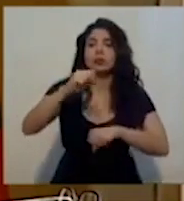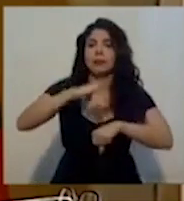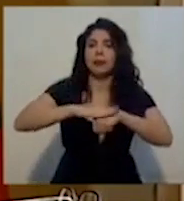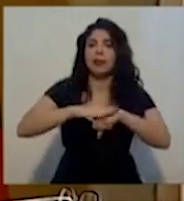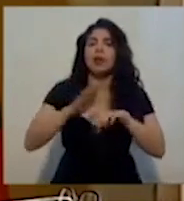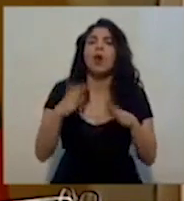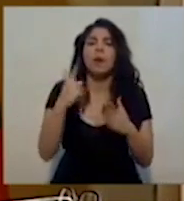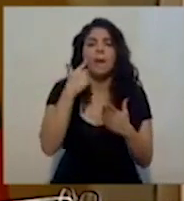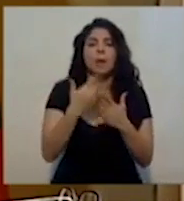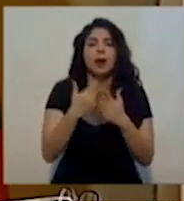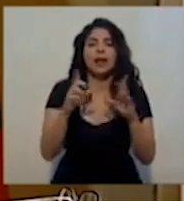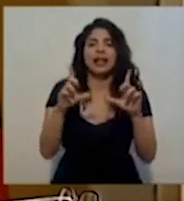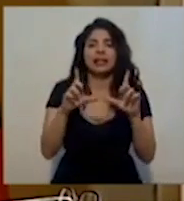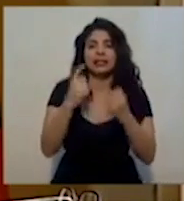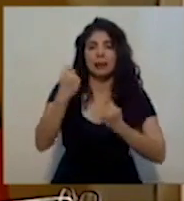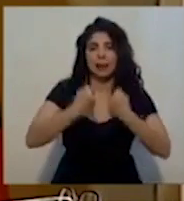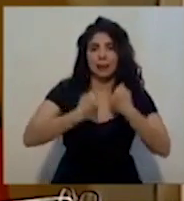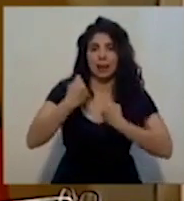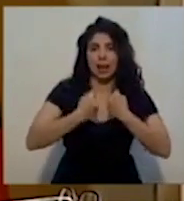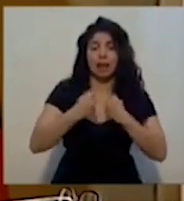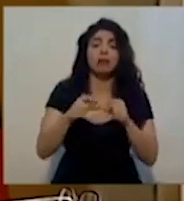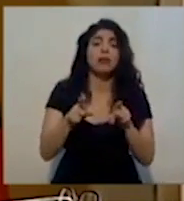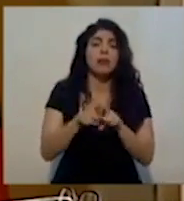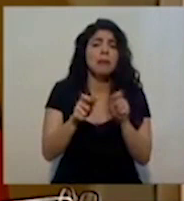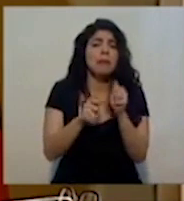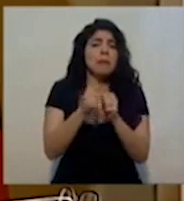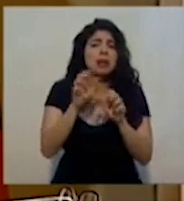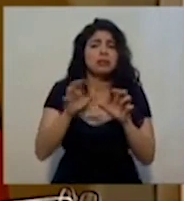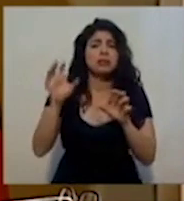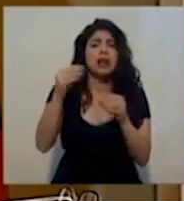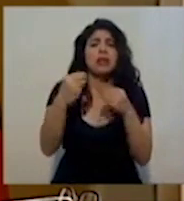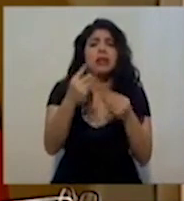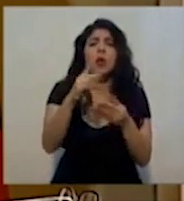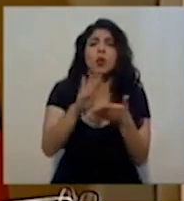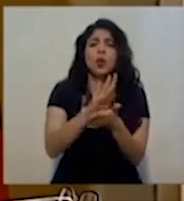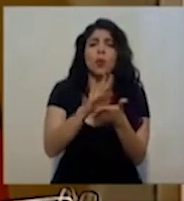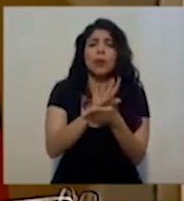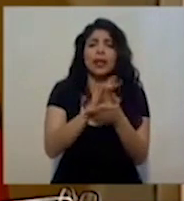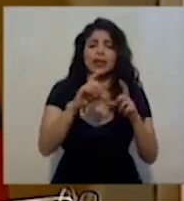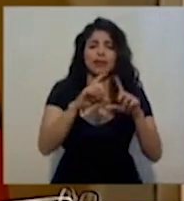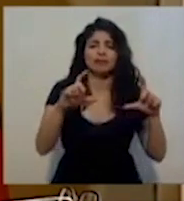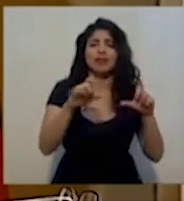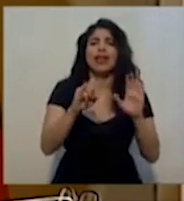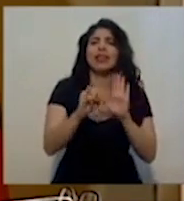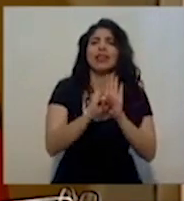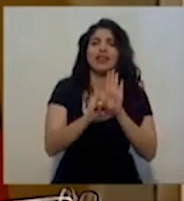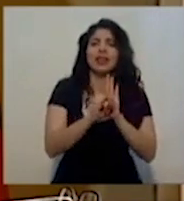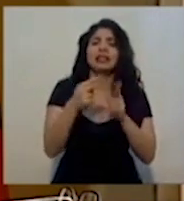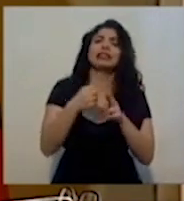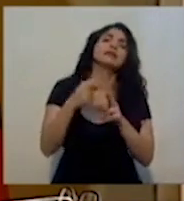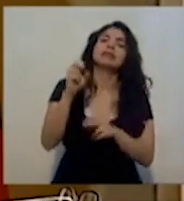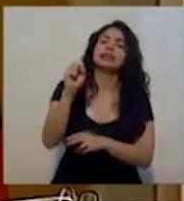de conducir y además la mayoría de los estados emite un documento de identificación que se llama el